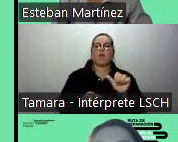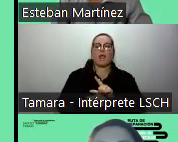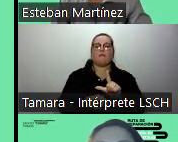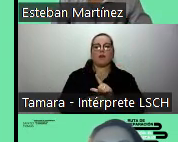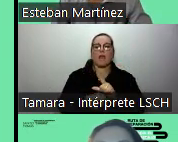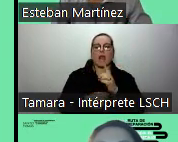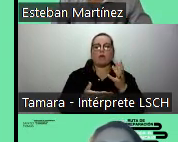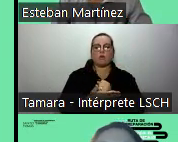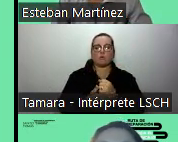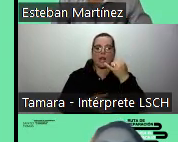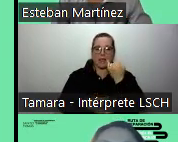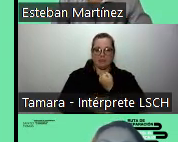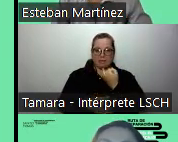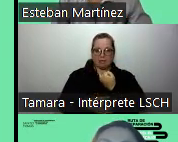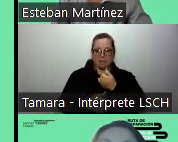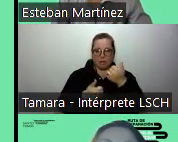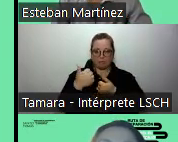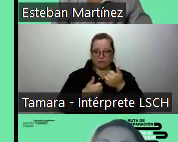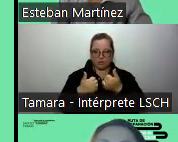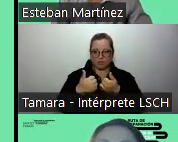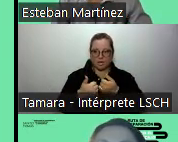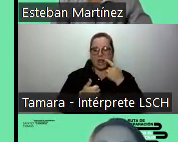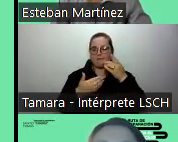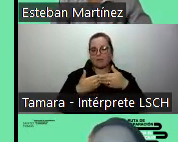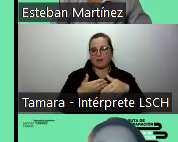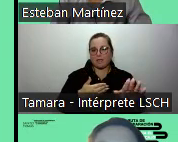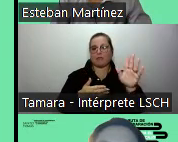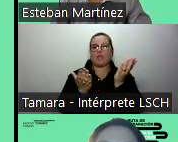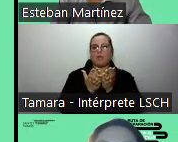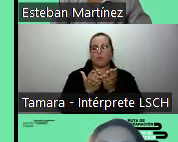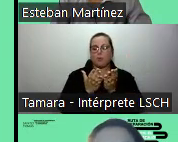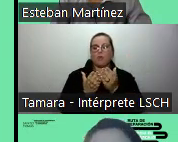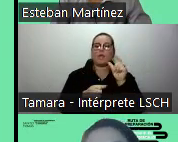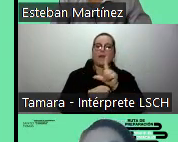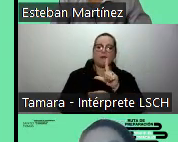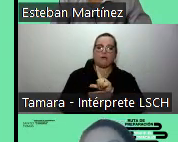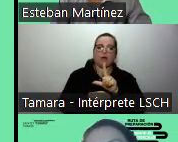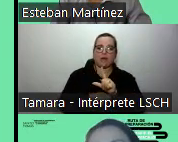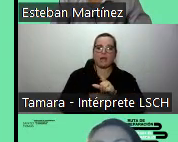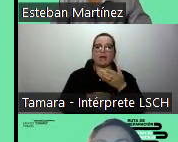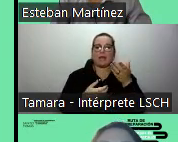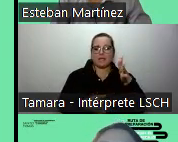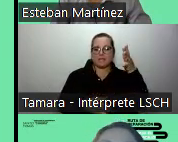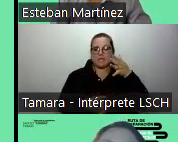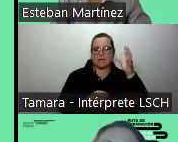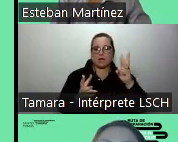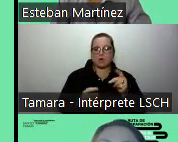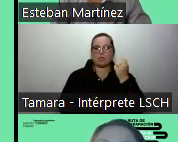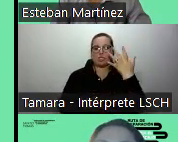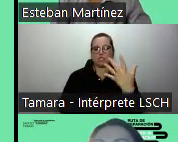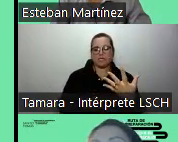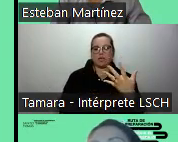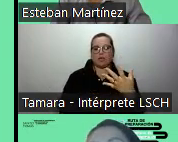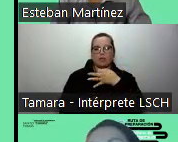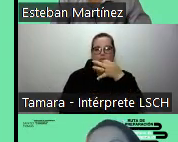identidades profesionales a partir de su trayectoria académica y laboral en en esta charla número cinco denominada